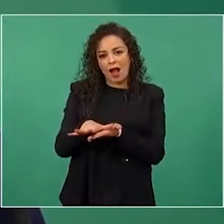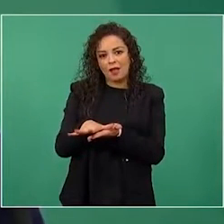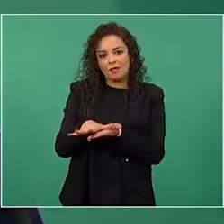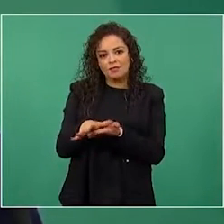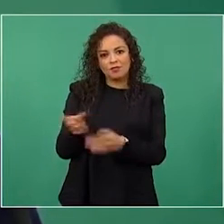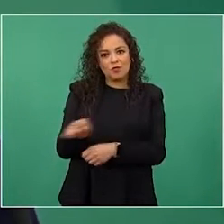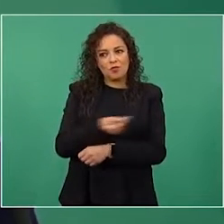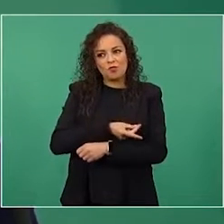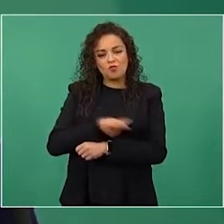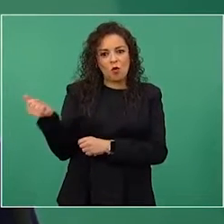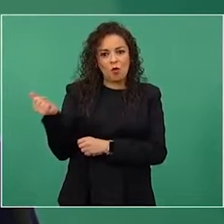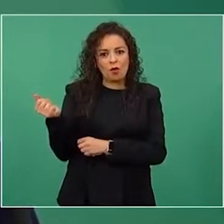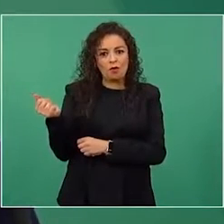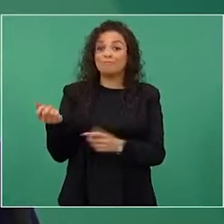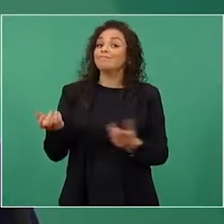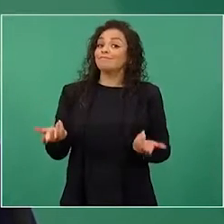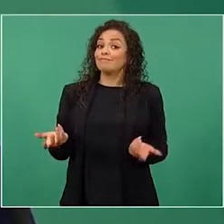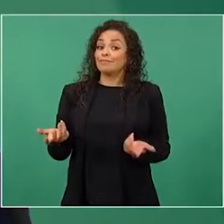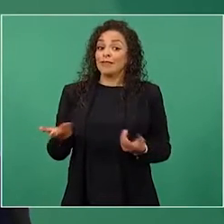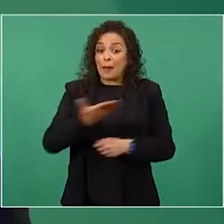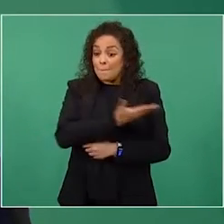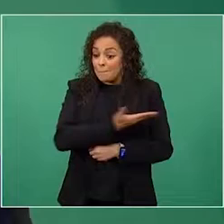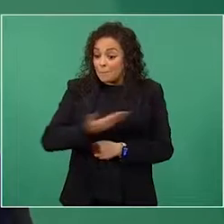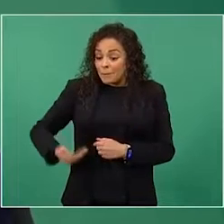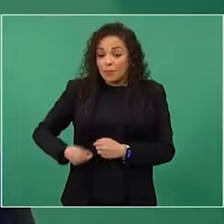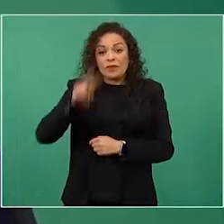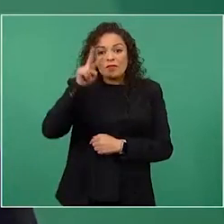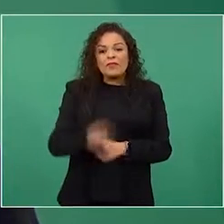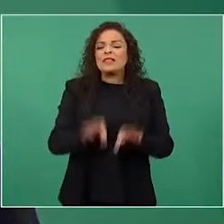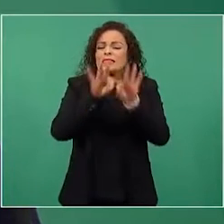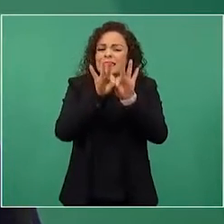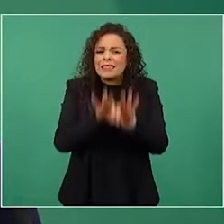Es importantísimo el presidente,